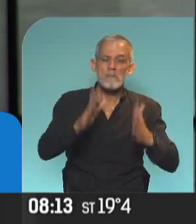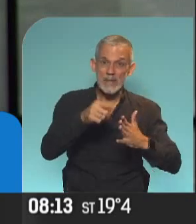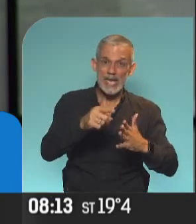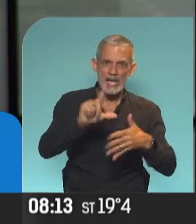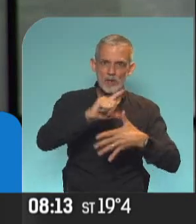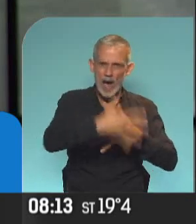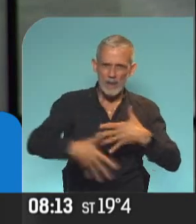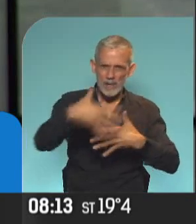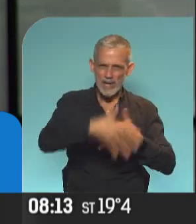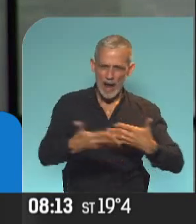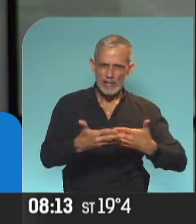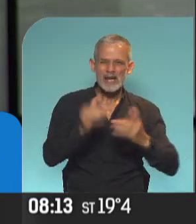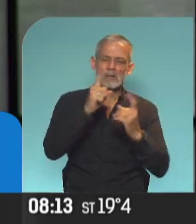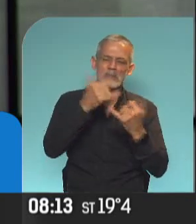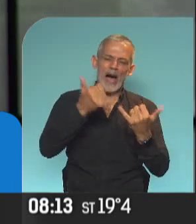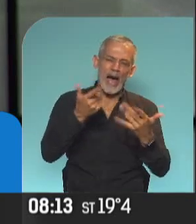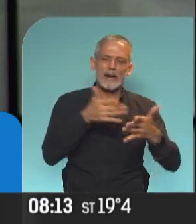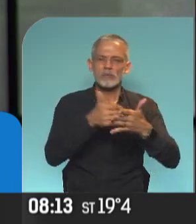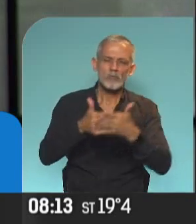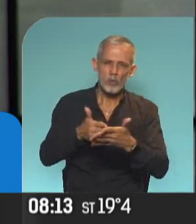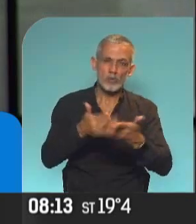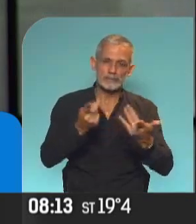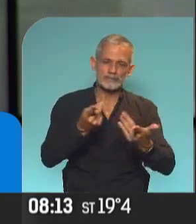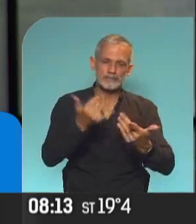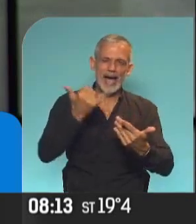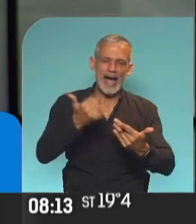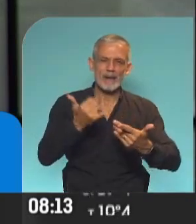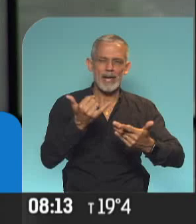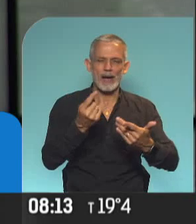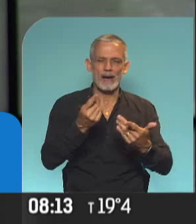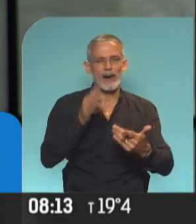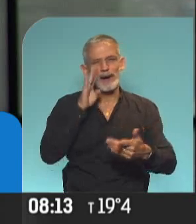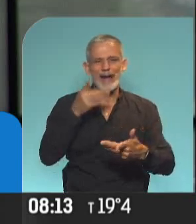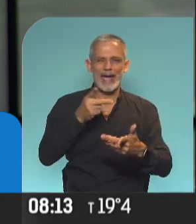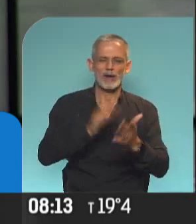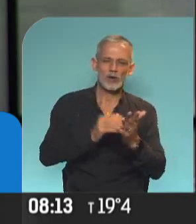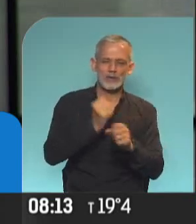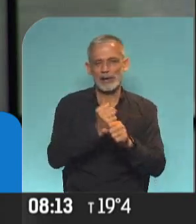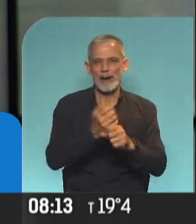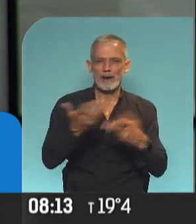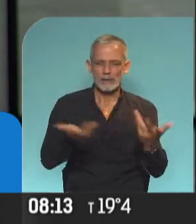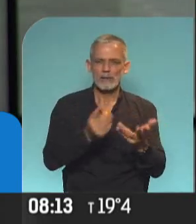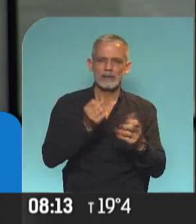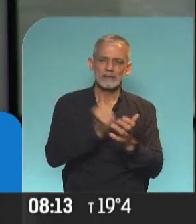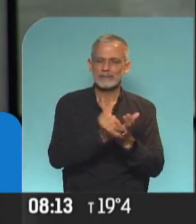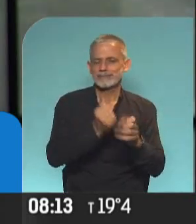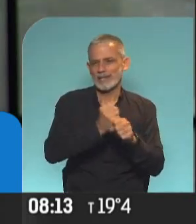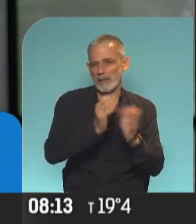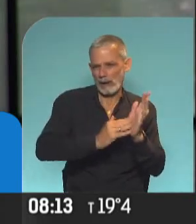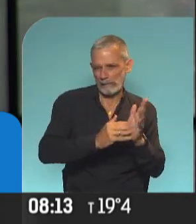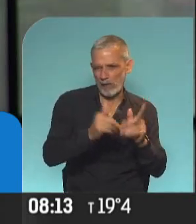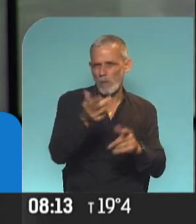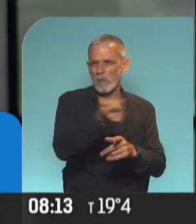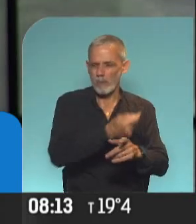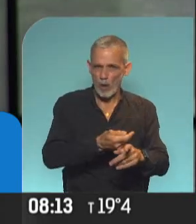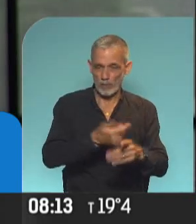América Latina, con algunos problemas, entre otros altísimos niveles de informalidad laboral. Lo que llamamos trabajo en negro afectaba a una cantidad